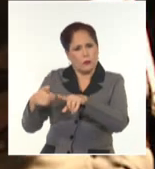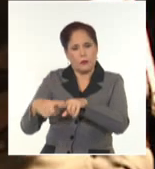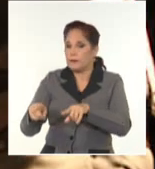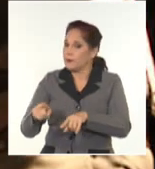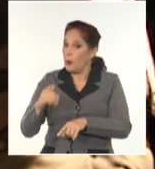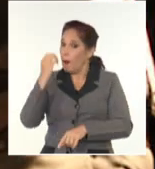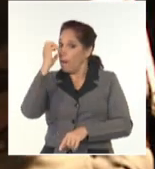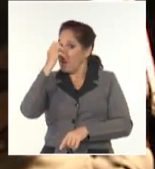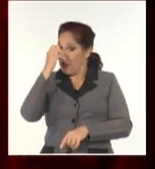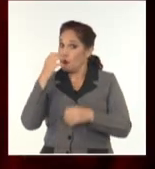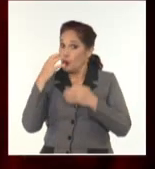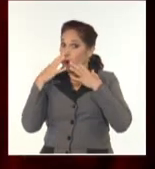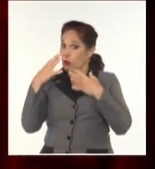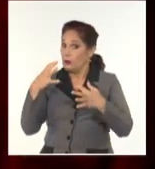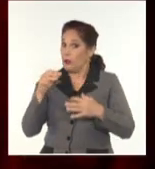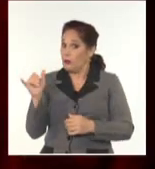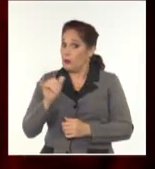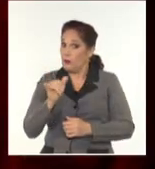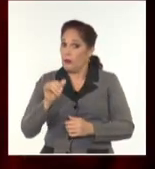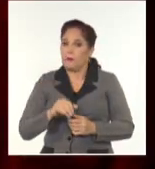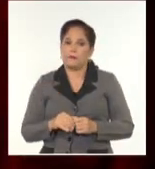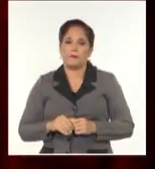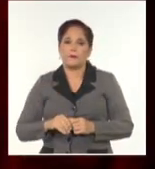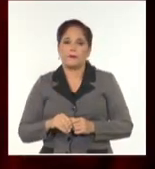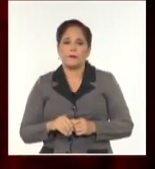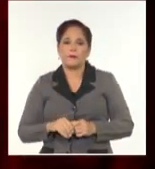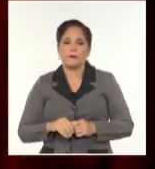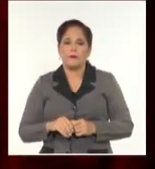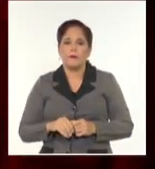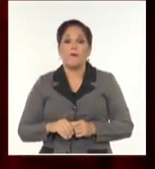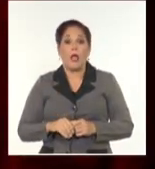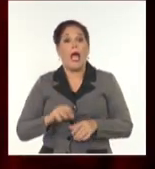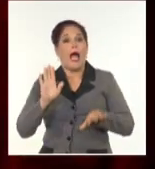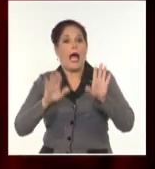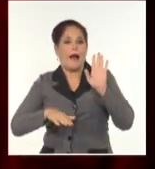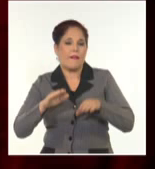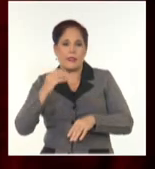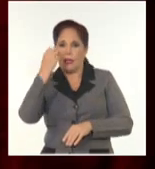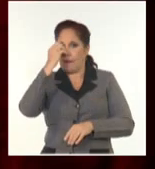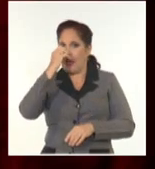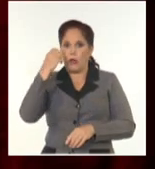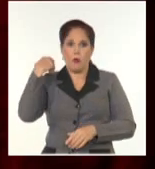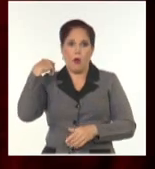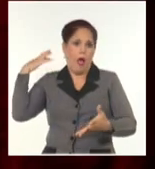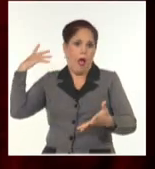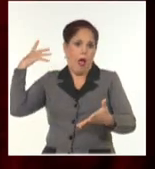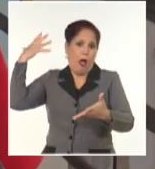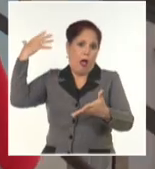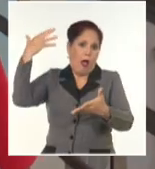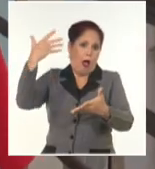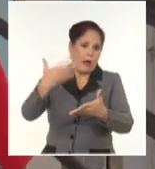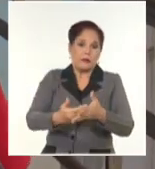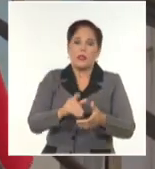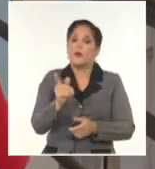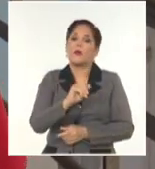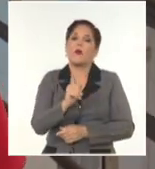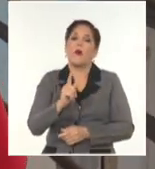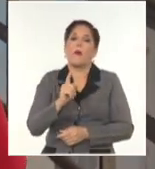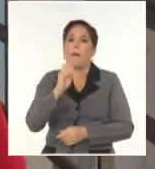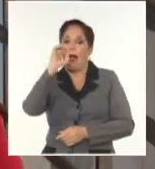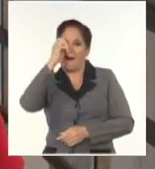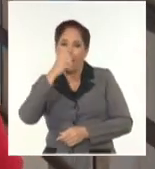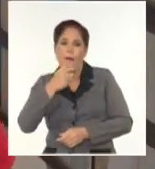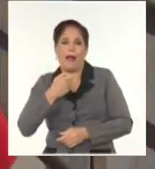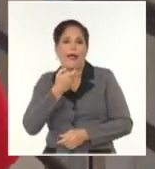payaso trasciende mucho más allá, incluso en una poética milenaria no es para nada algo que solamente se creó para